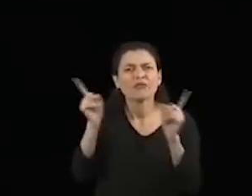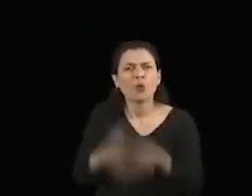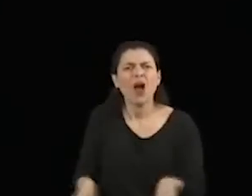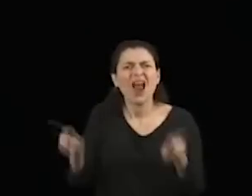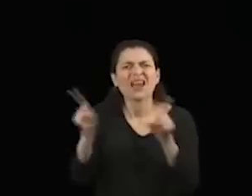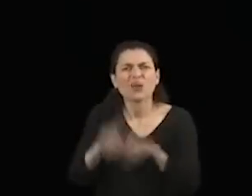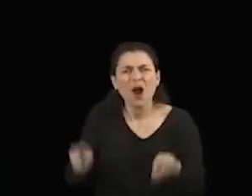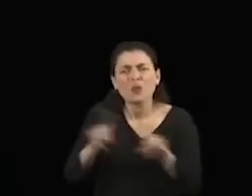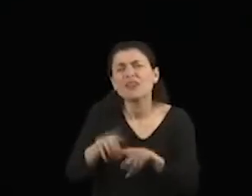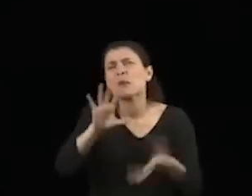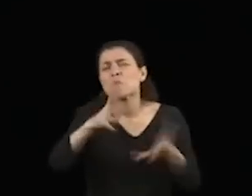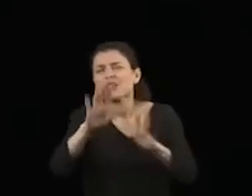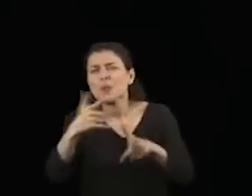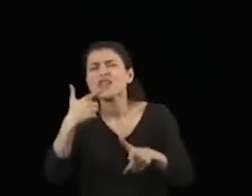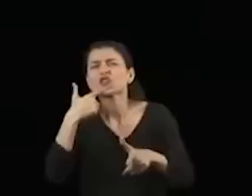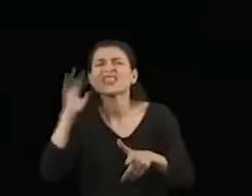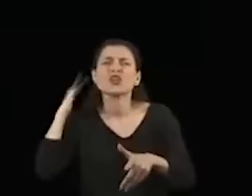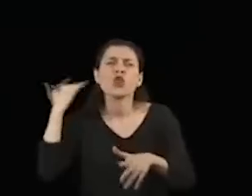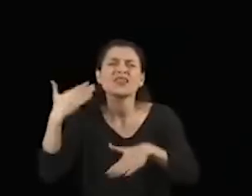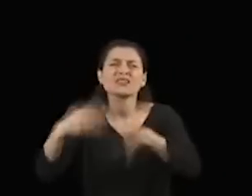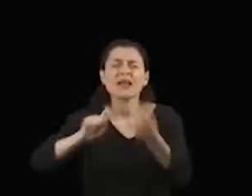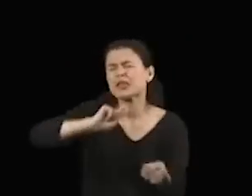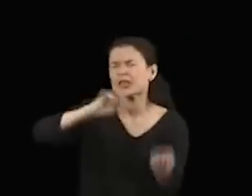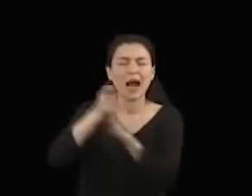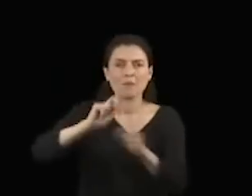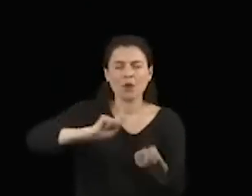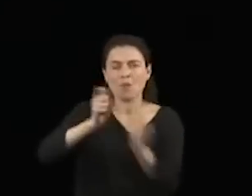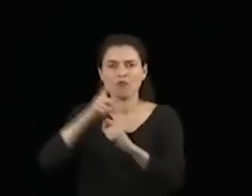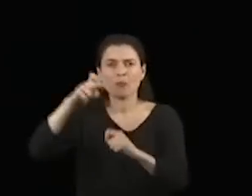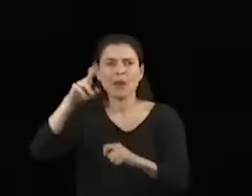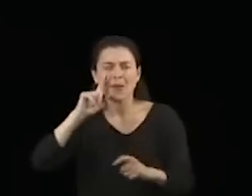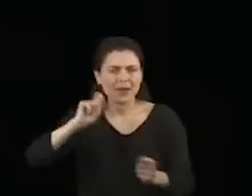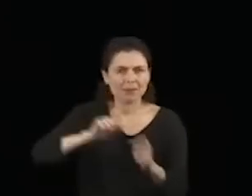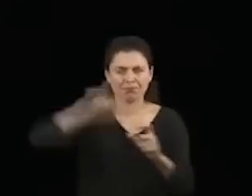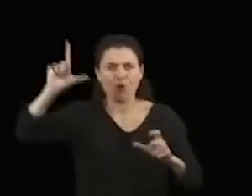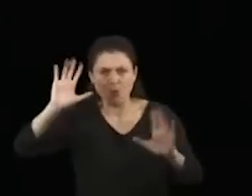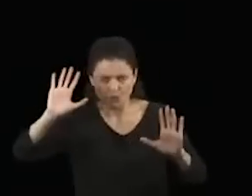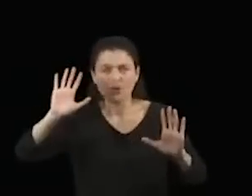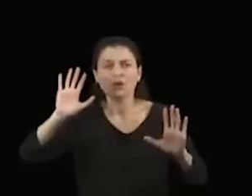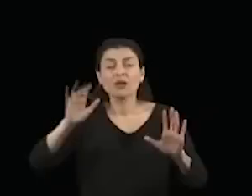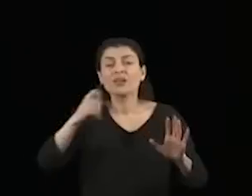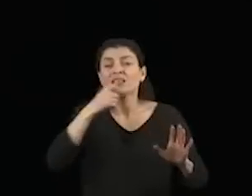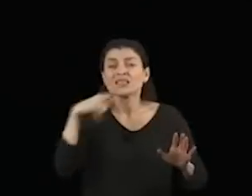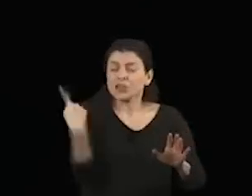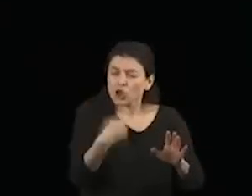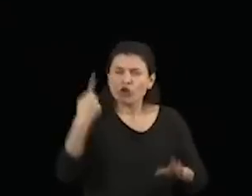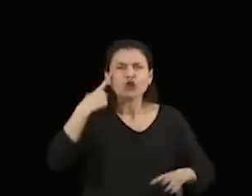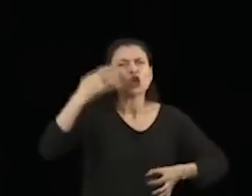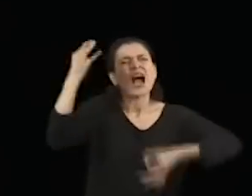siglo XVI, con lo cual si ustedes tomaran la tasa de crecimiento del PBI per cápita en ese proceso era del